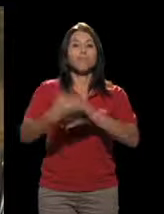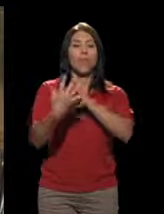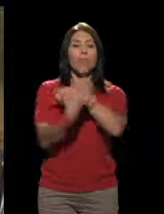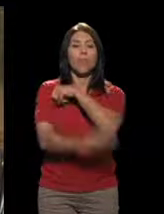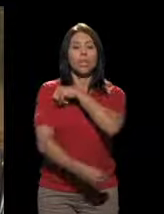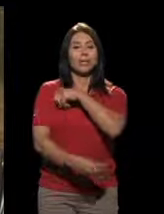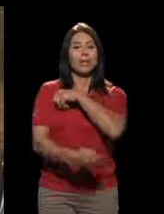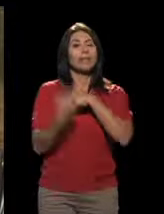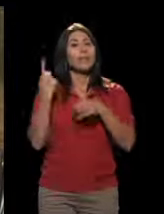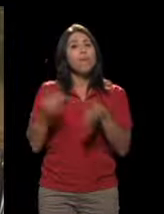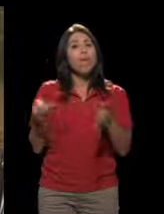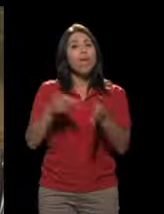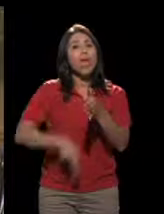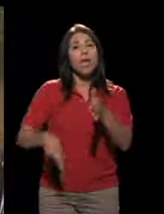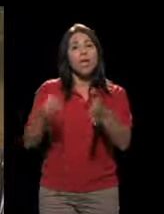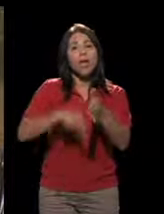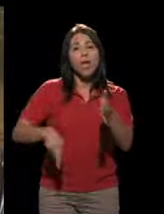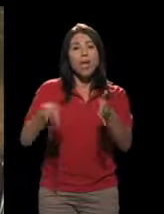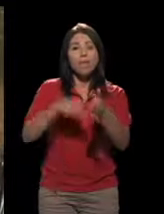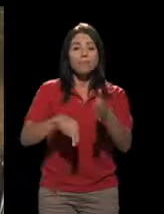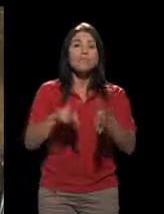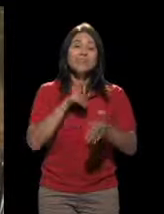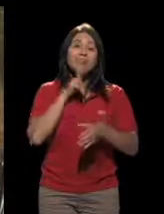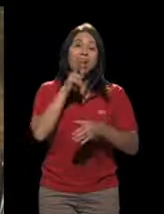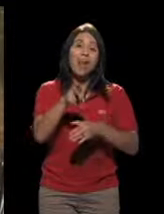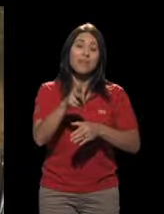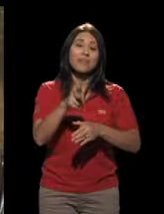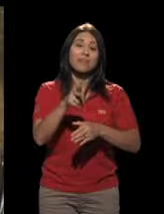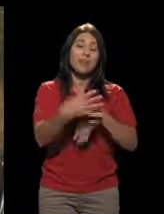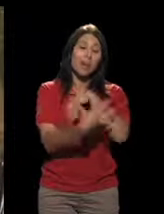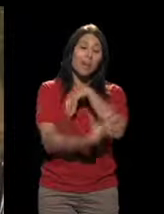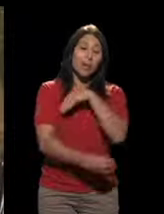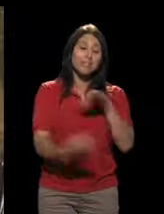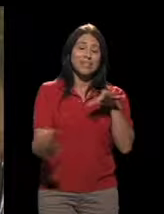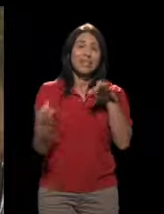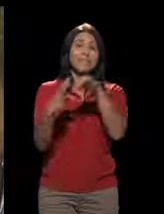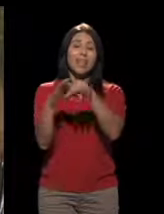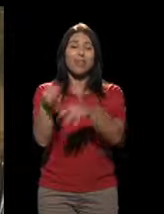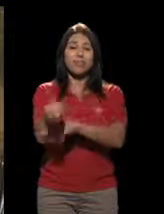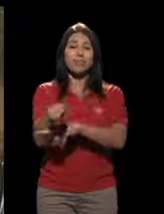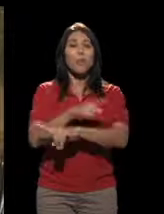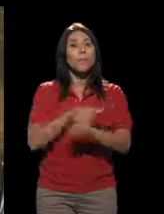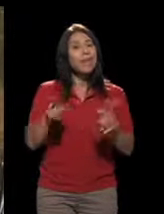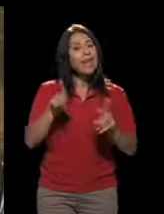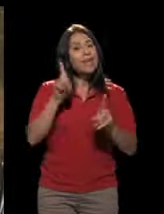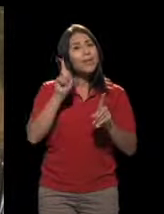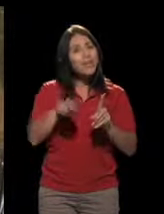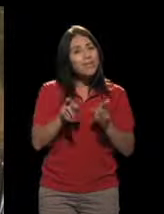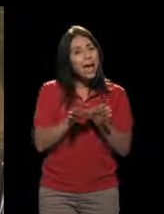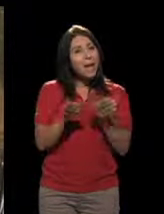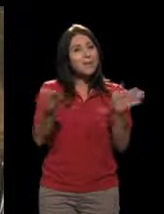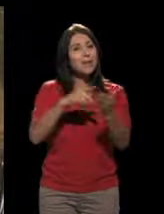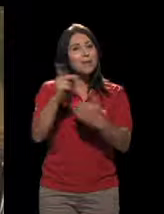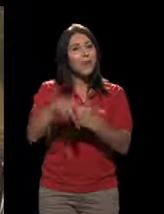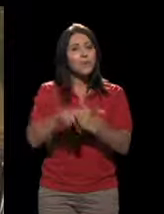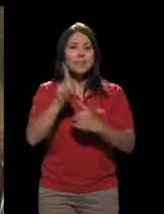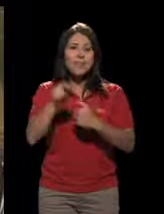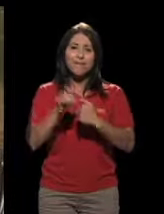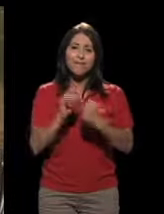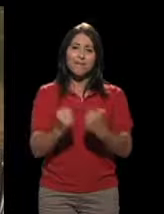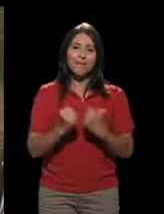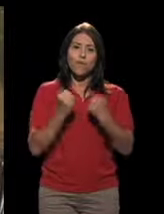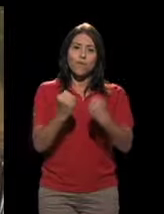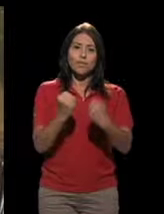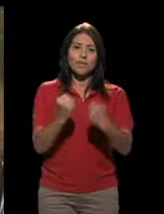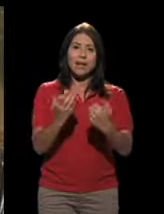pobreza, que realmente está la pobreza ligada a la feminización de la misma, pero hay que ampliarlo y hay que reforzarlo.